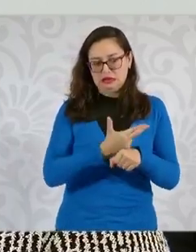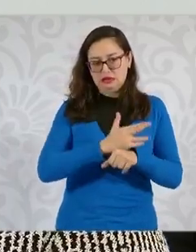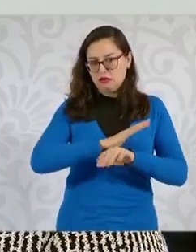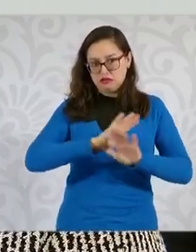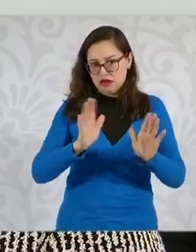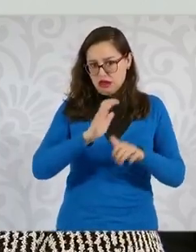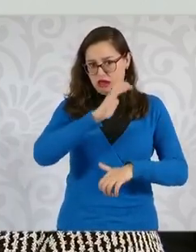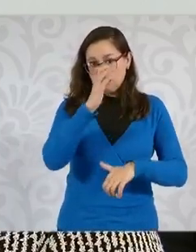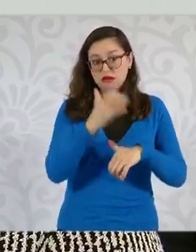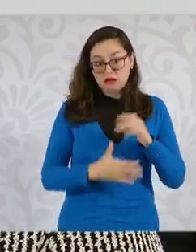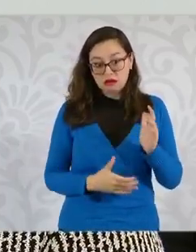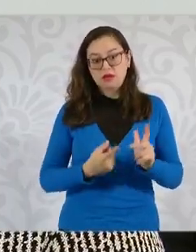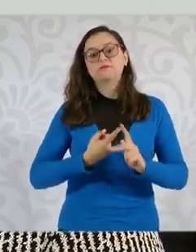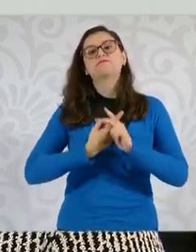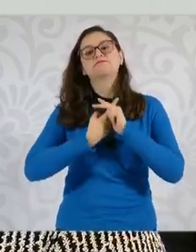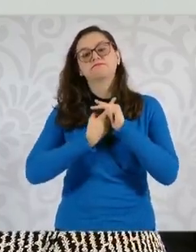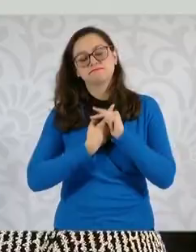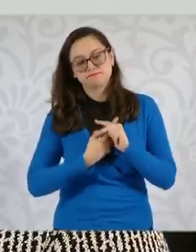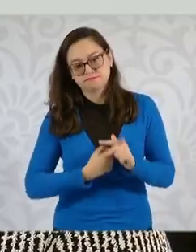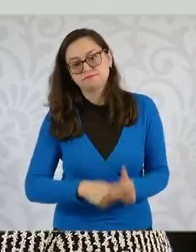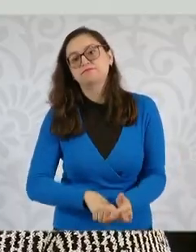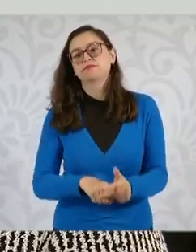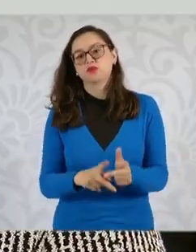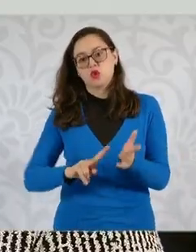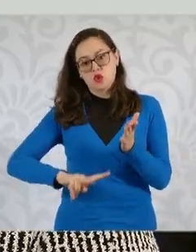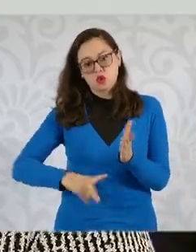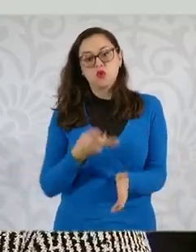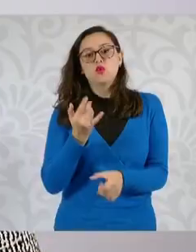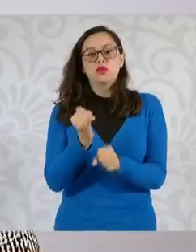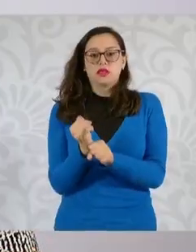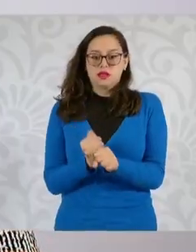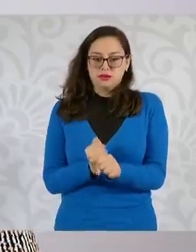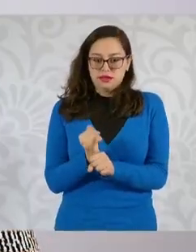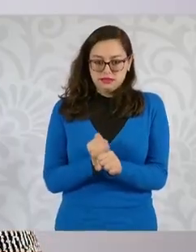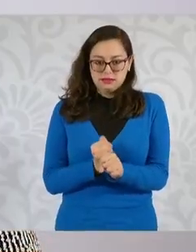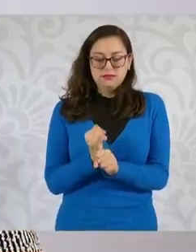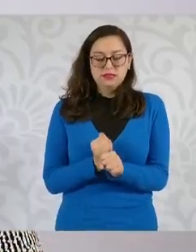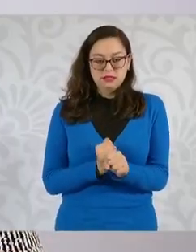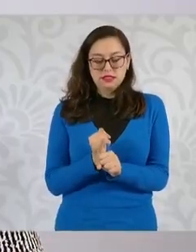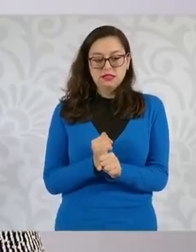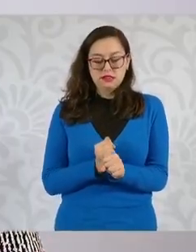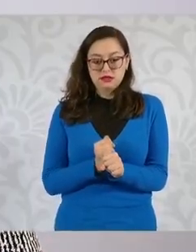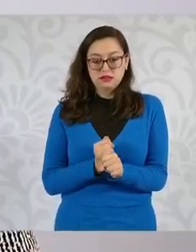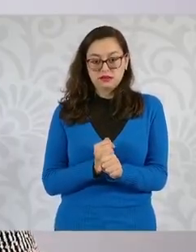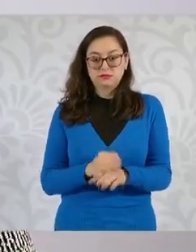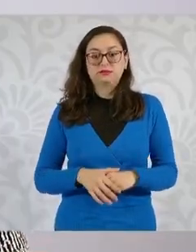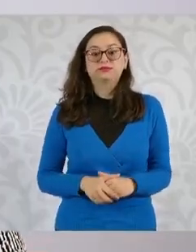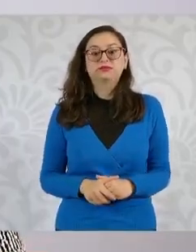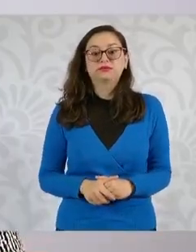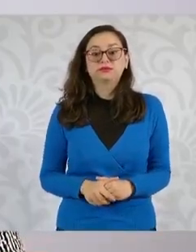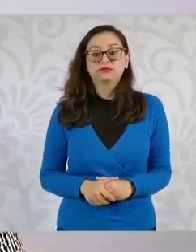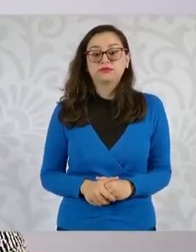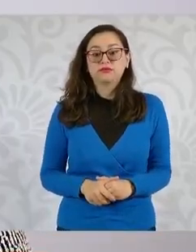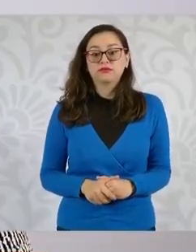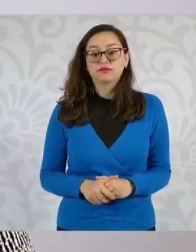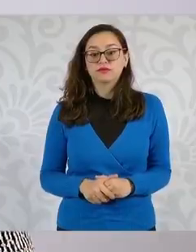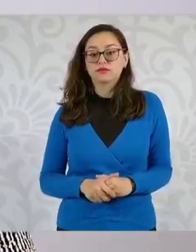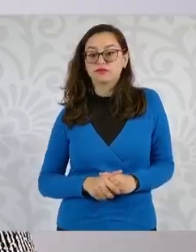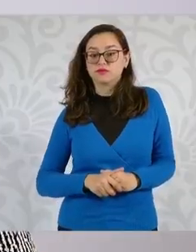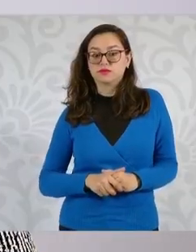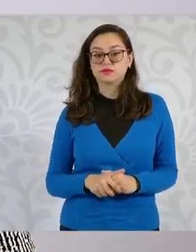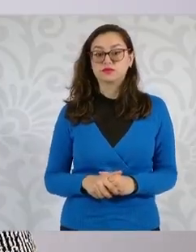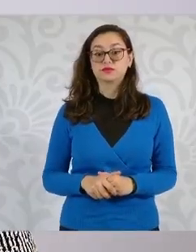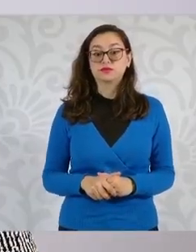por la actual Fiscalía General de la República. En esta operación de